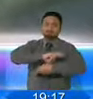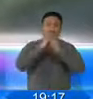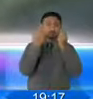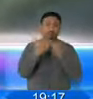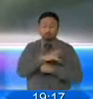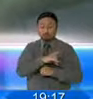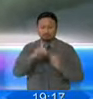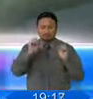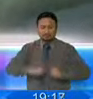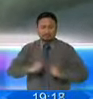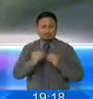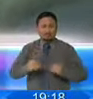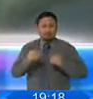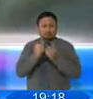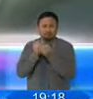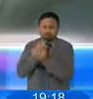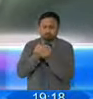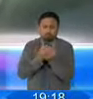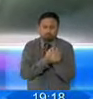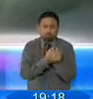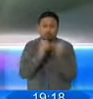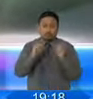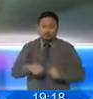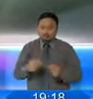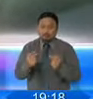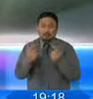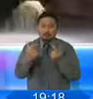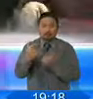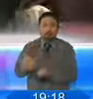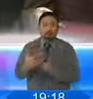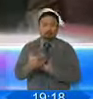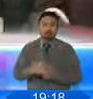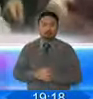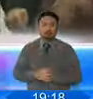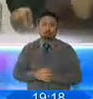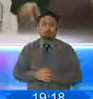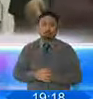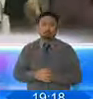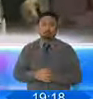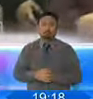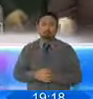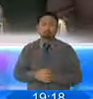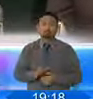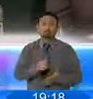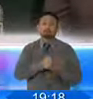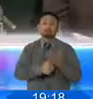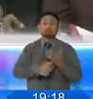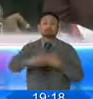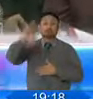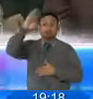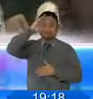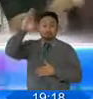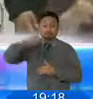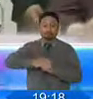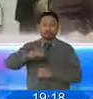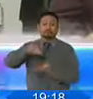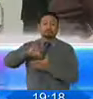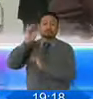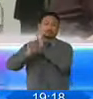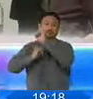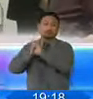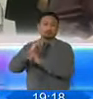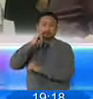que inundar de información para poder obtener información la firma de un convenio entre el ministerio del interior y el centro internacional de niños